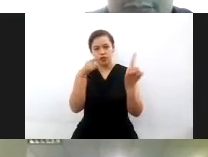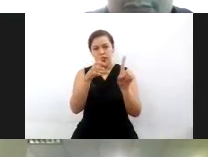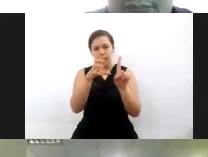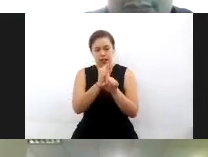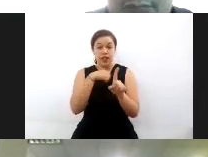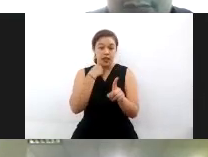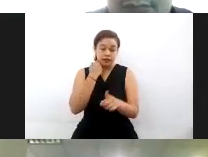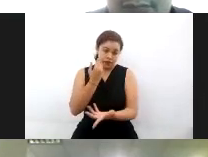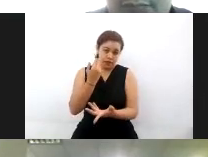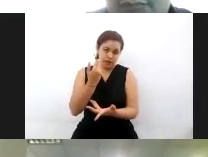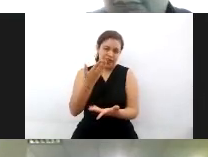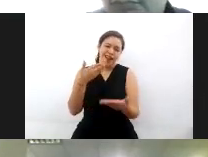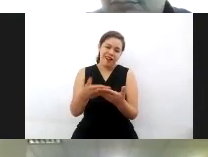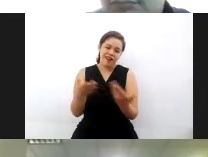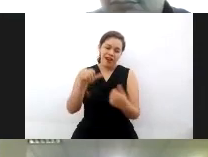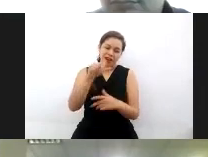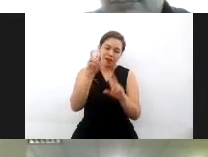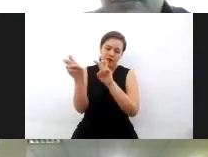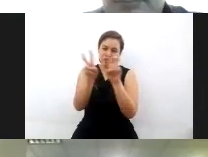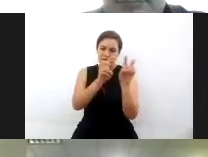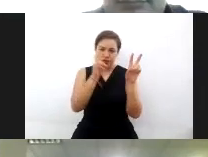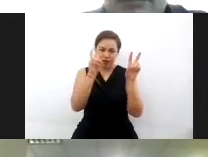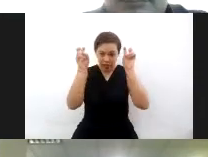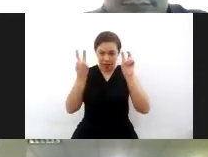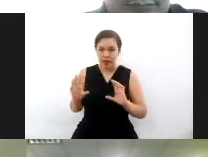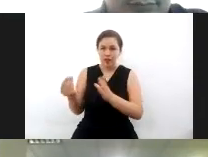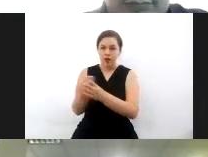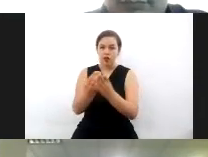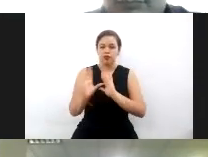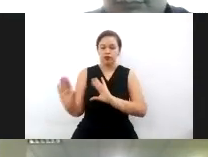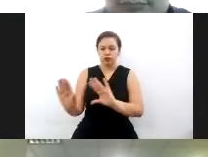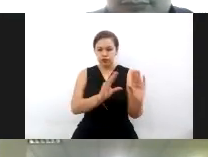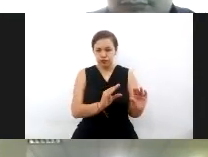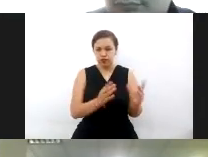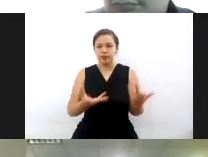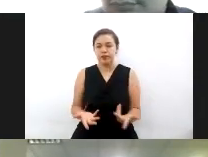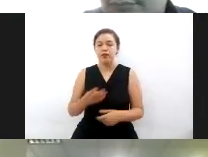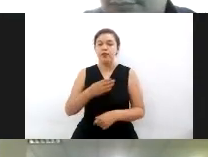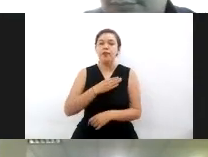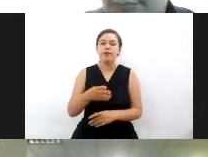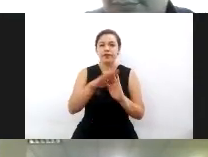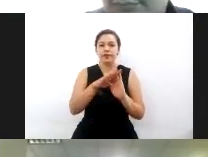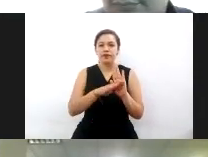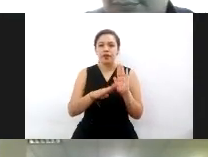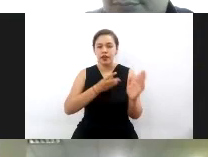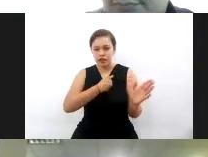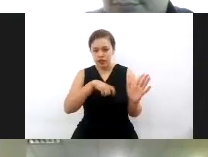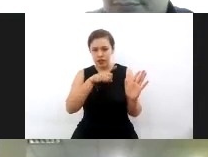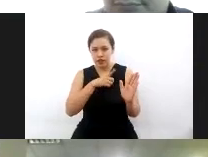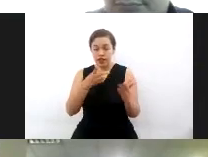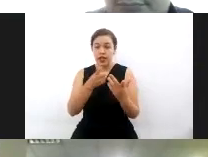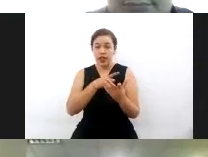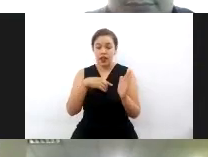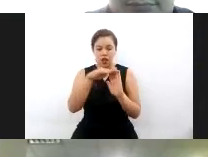teniendo, bueno, que nos tiene aquí en esta presentación, ¿no? Y bueno, dentro de las medidas sanitarias vamos a conocer el